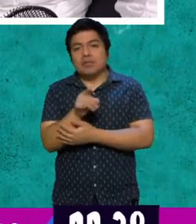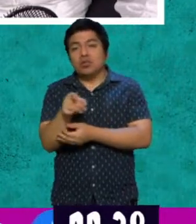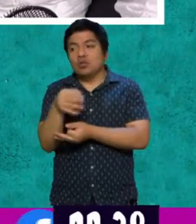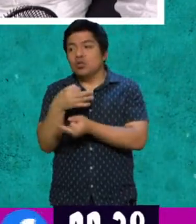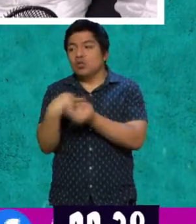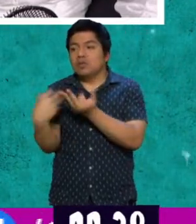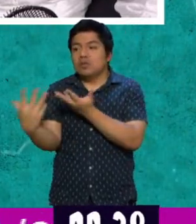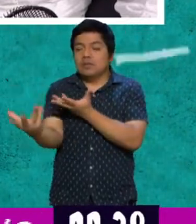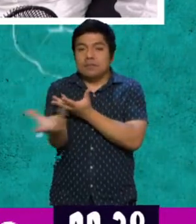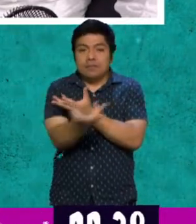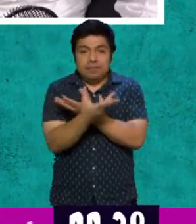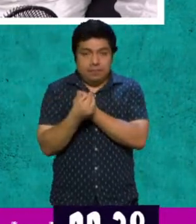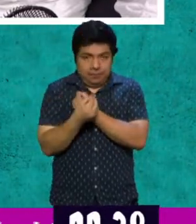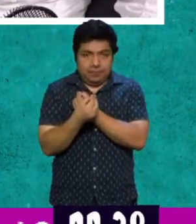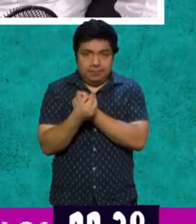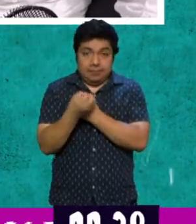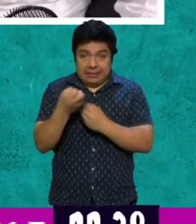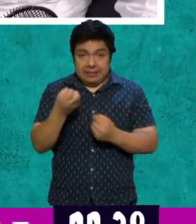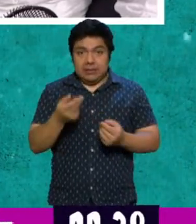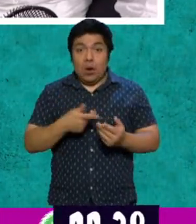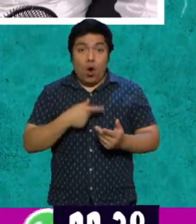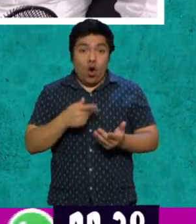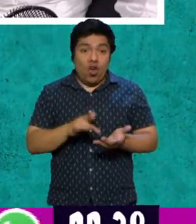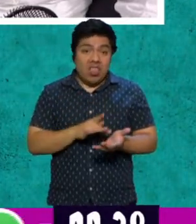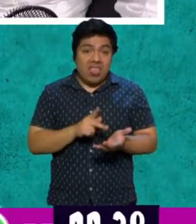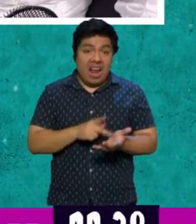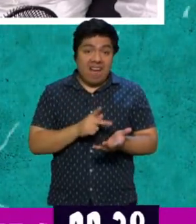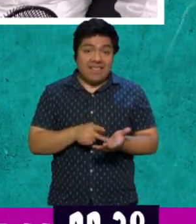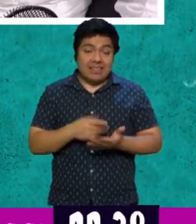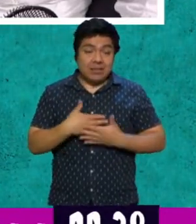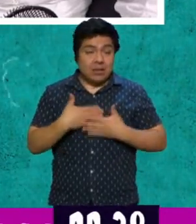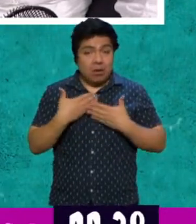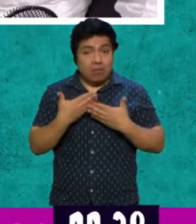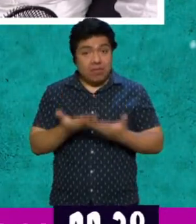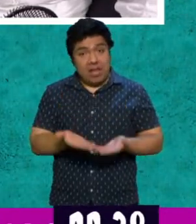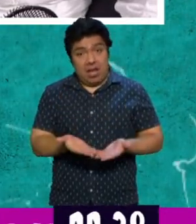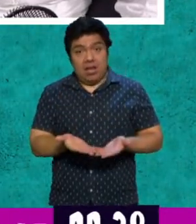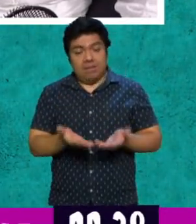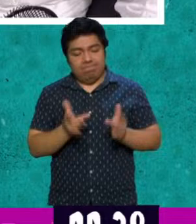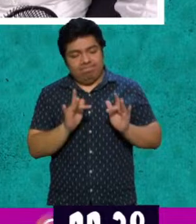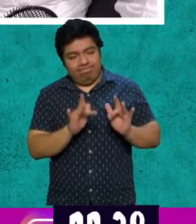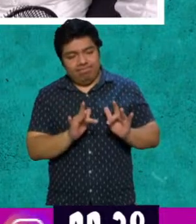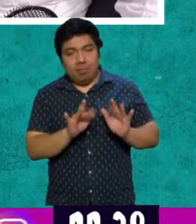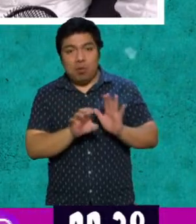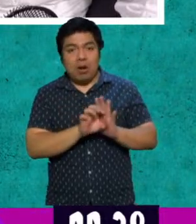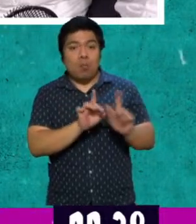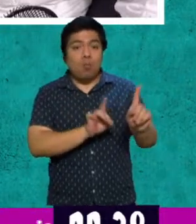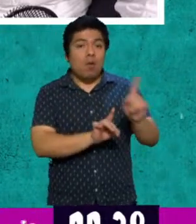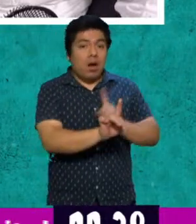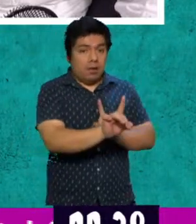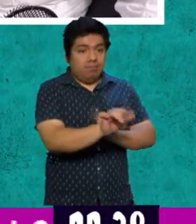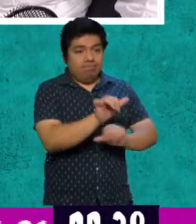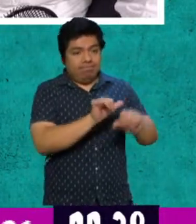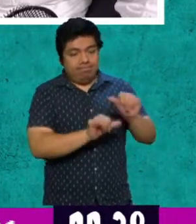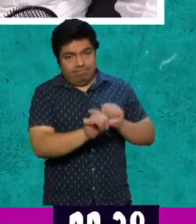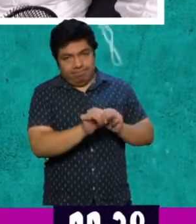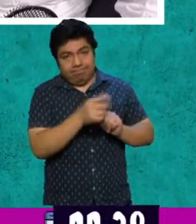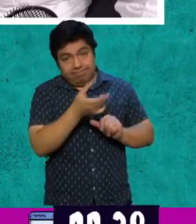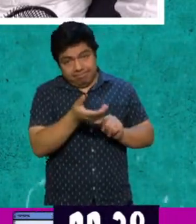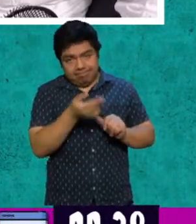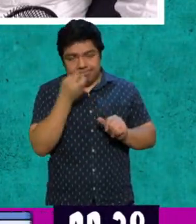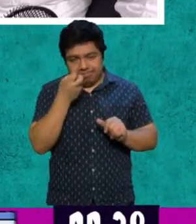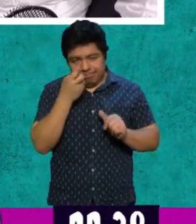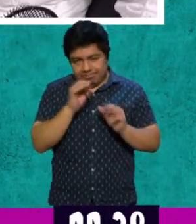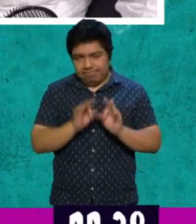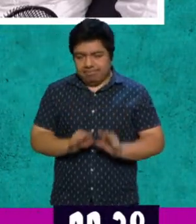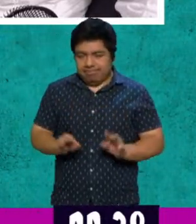entre nosotros. Claro, y Volver a entender confiar. este Sí. tema de la compasión es ponerse en el lugar del Sí. otro, ¿no? Esto Sentido es muy común.